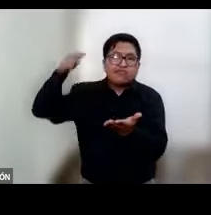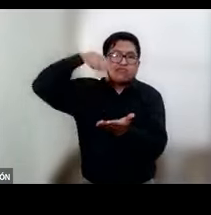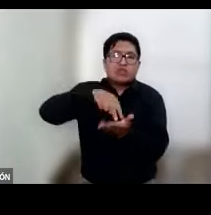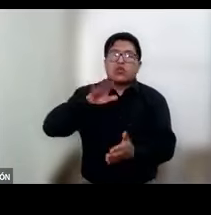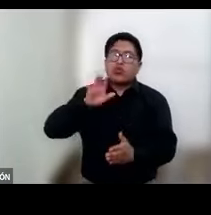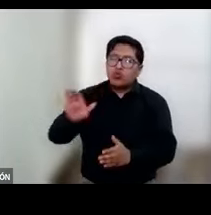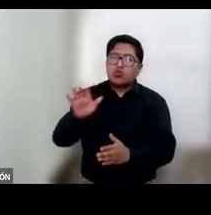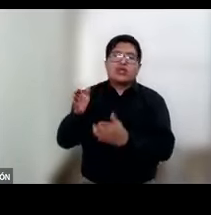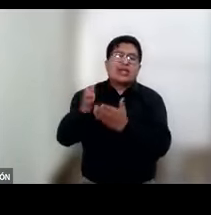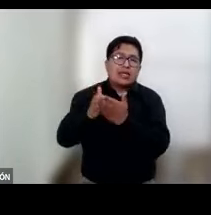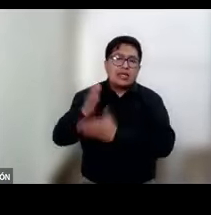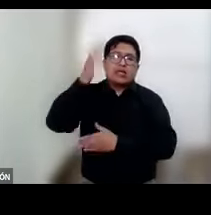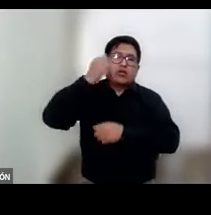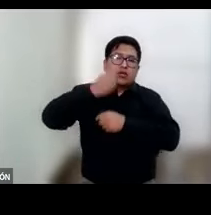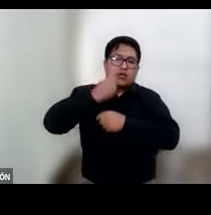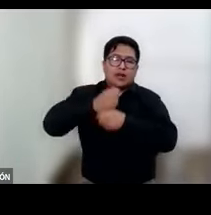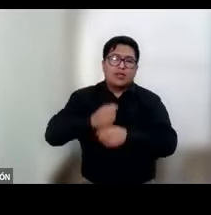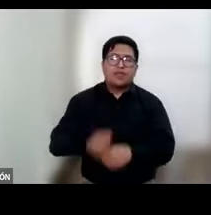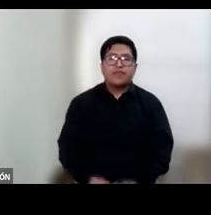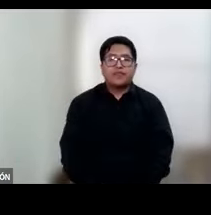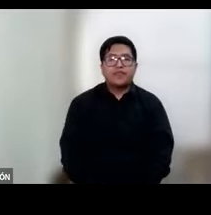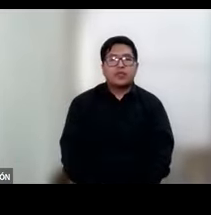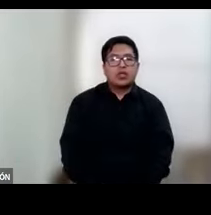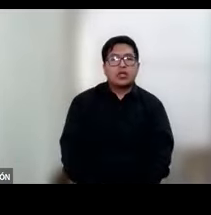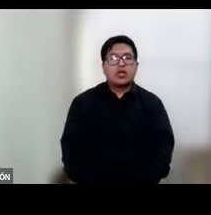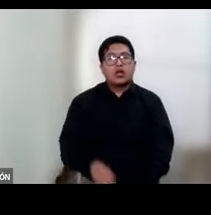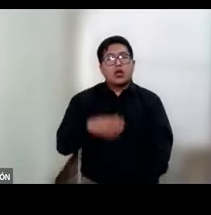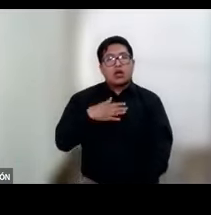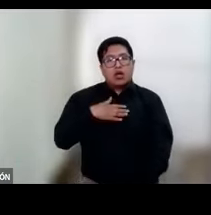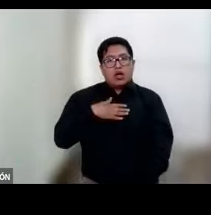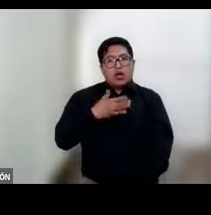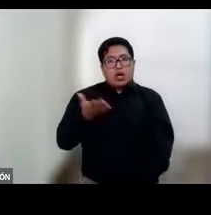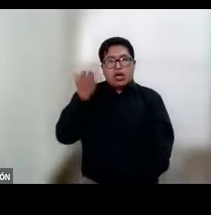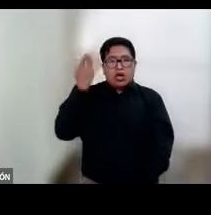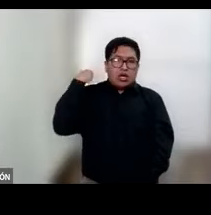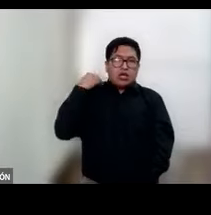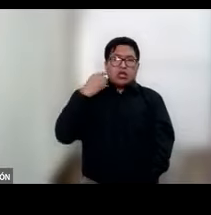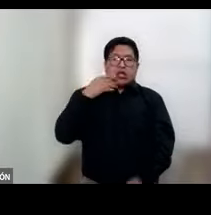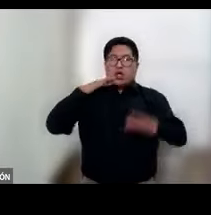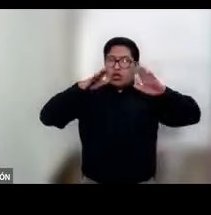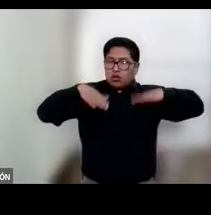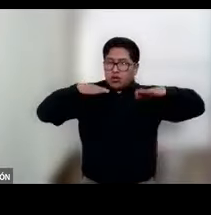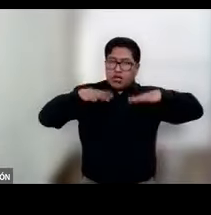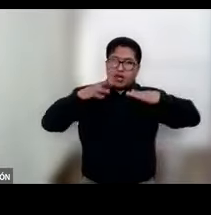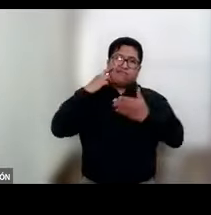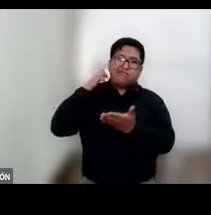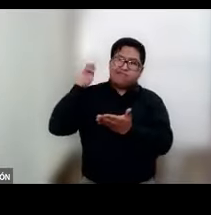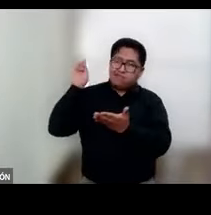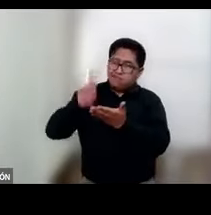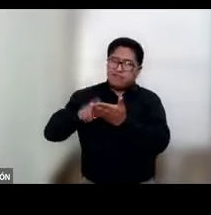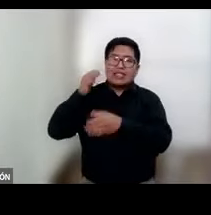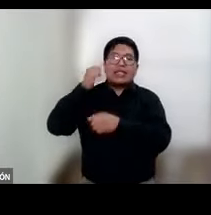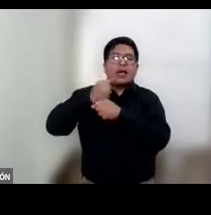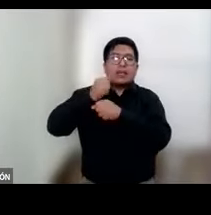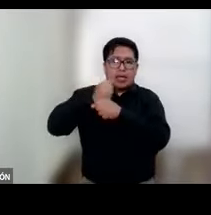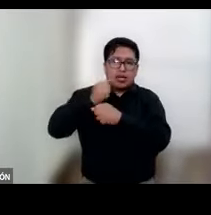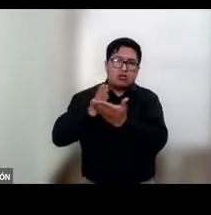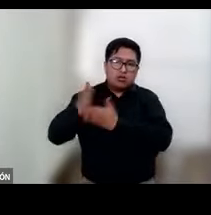trabajo en esa oportunidad no se reconoció hasta ahora que no se reconoce en realidad